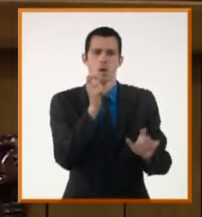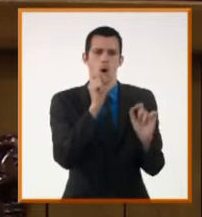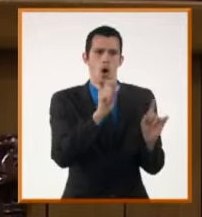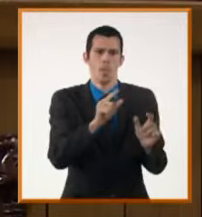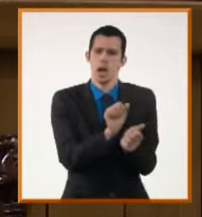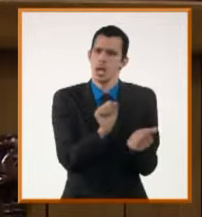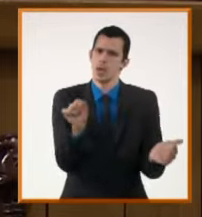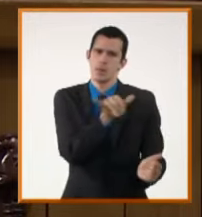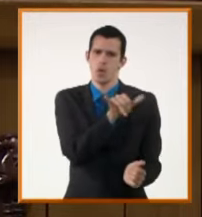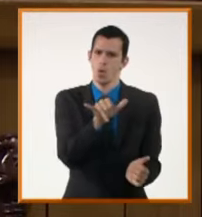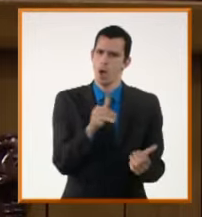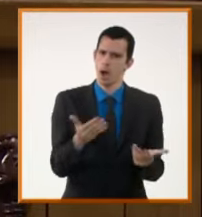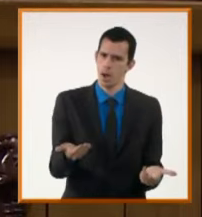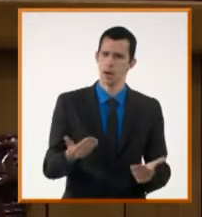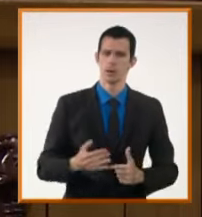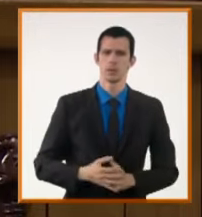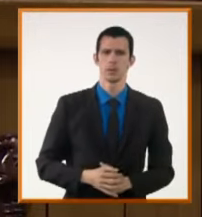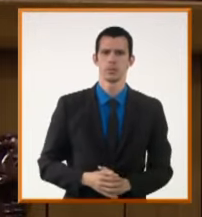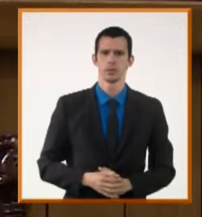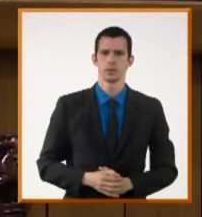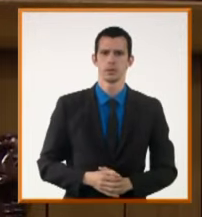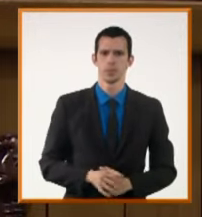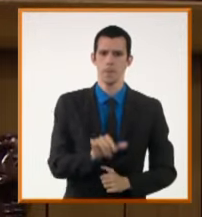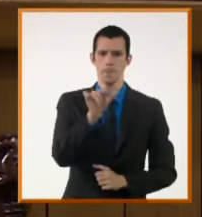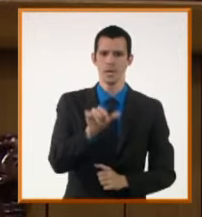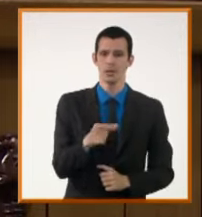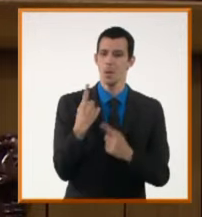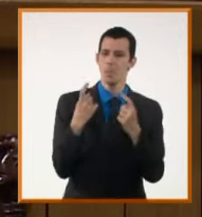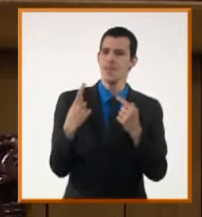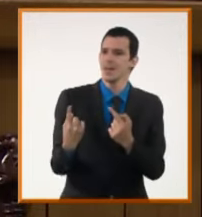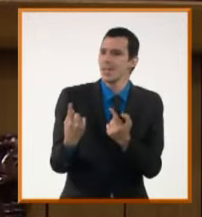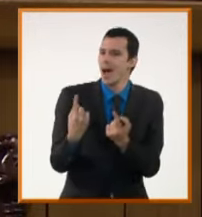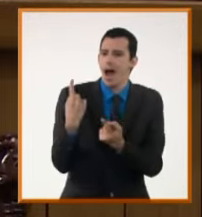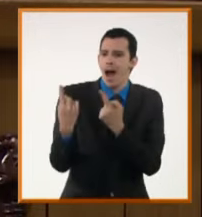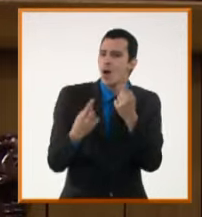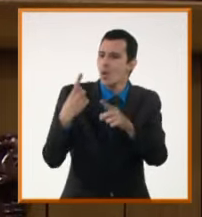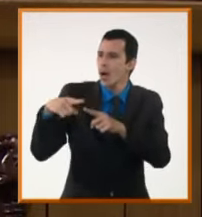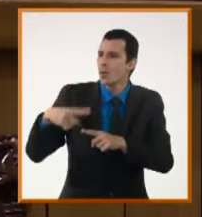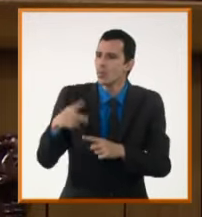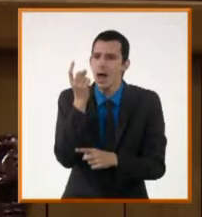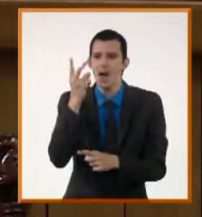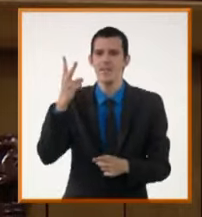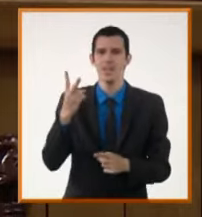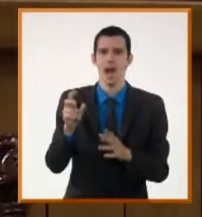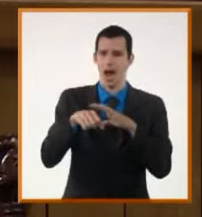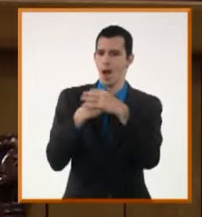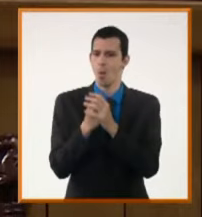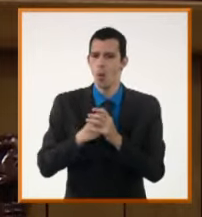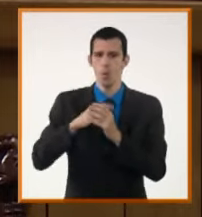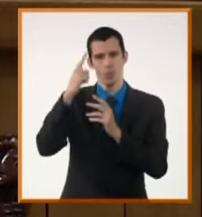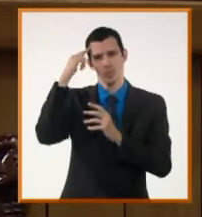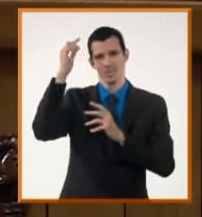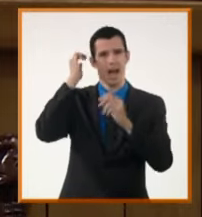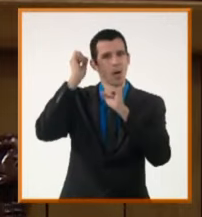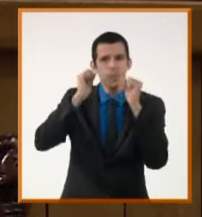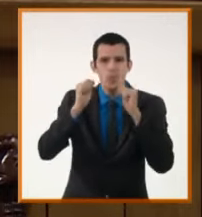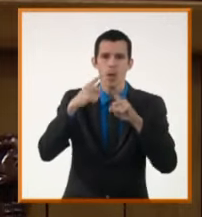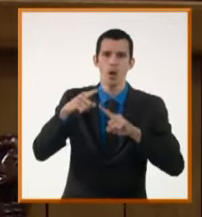Y nosotros tenemos, y así se lo tengo que explicar, a pesar de que hay opiniones dentro de la población, nosotros